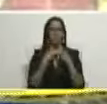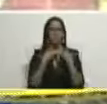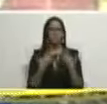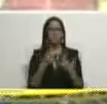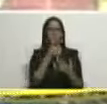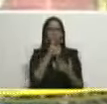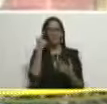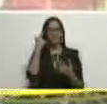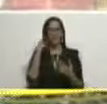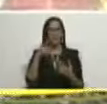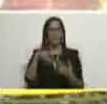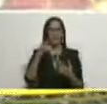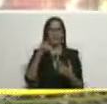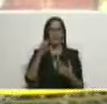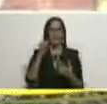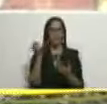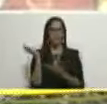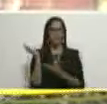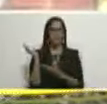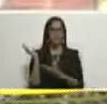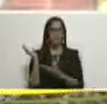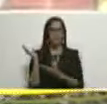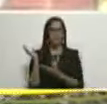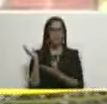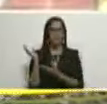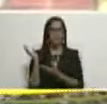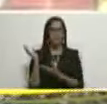¿Quiénes saben jugar pádel los que están aquí?